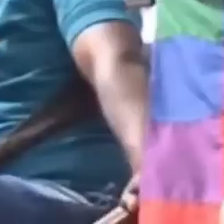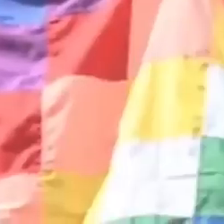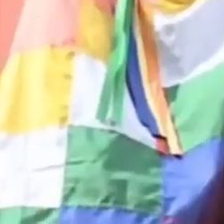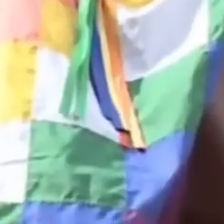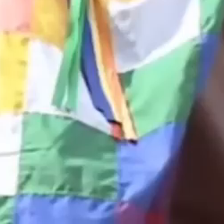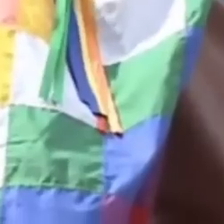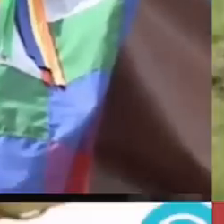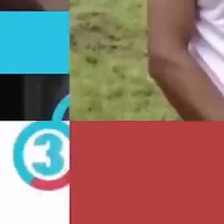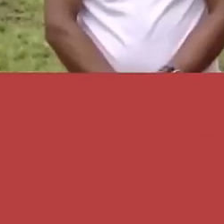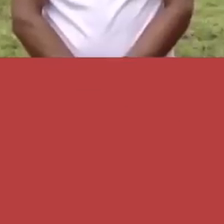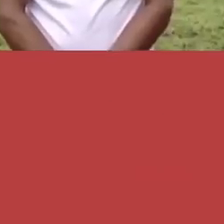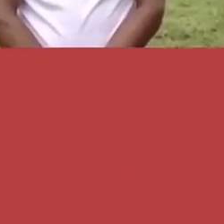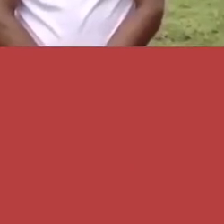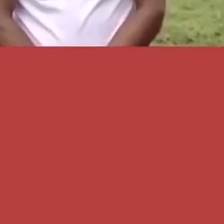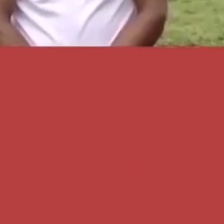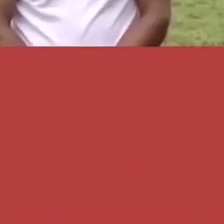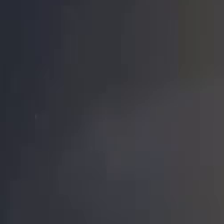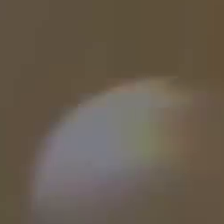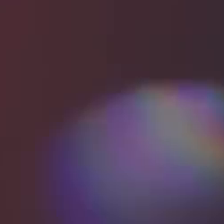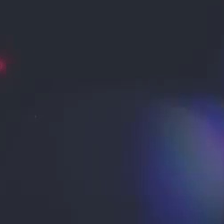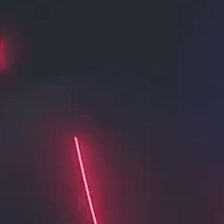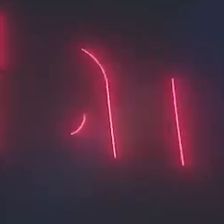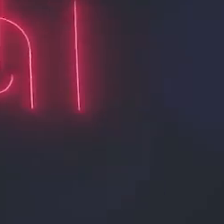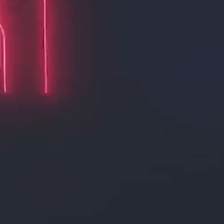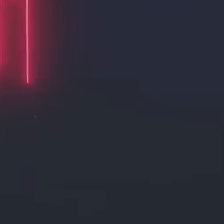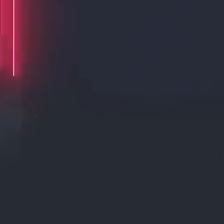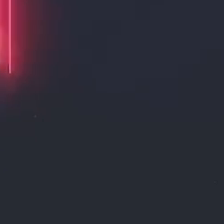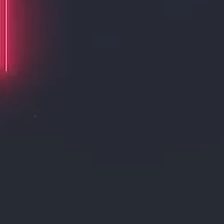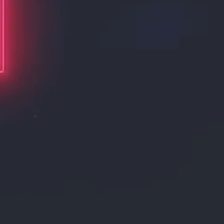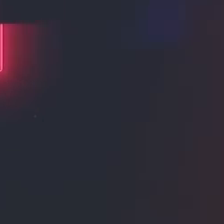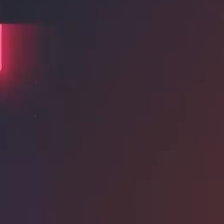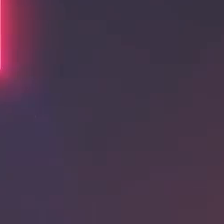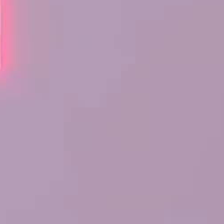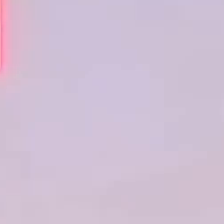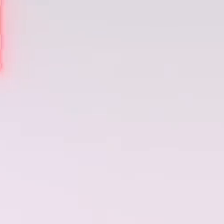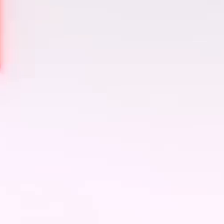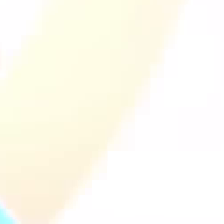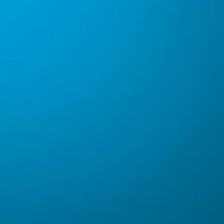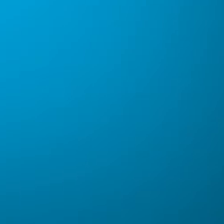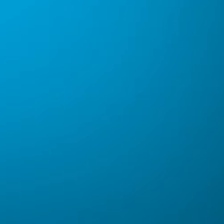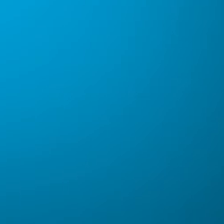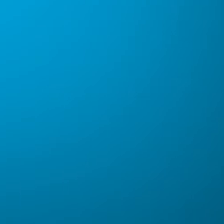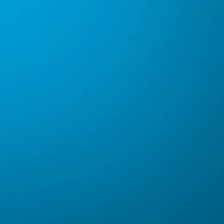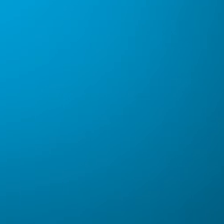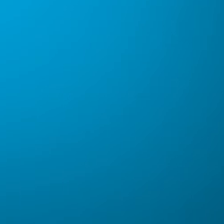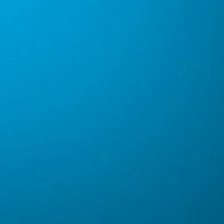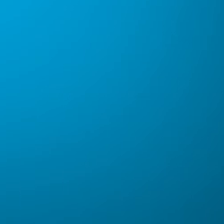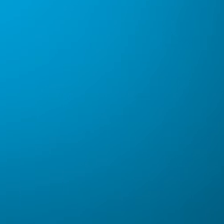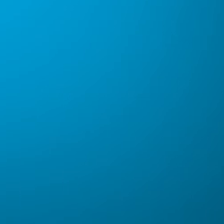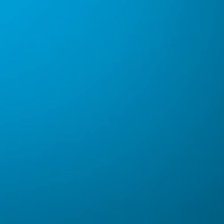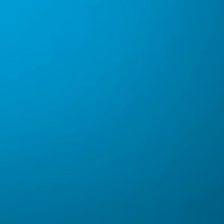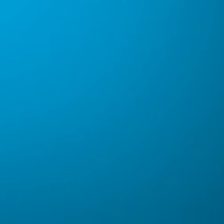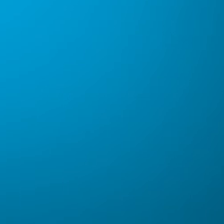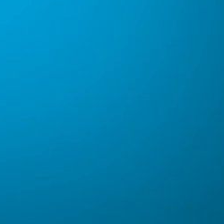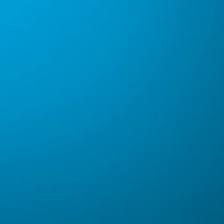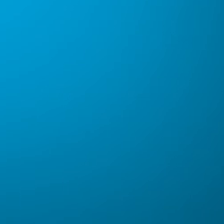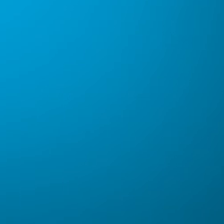las notificaciones de la agenda alternativa. Somos el tercer canal, la voz de los que no tienen